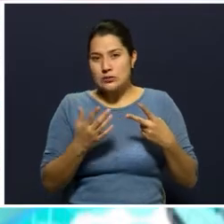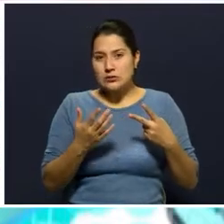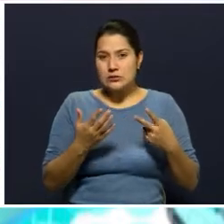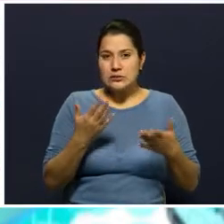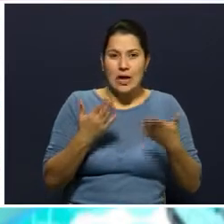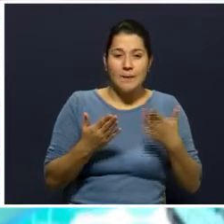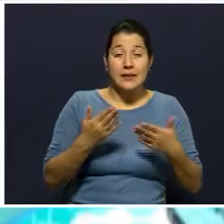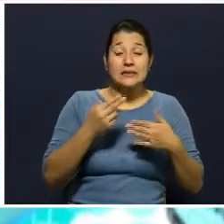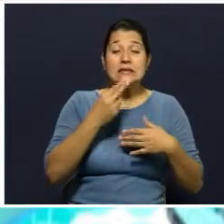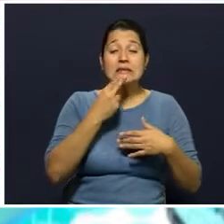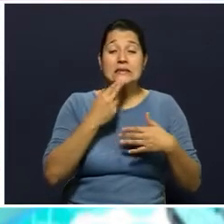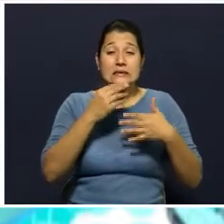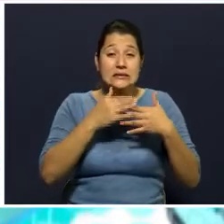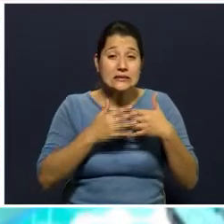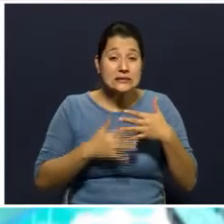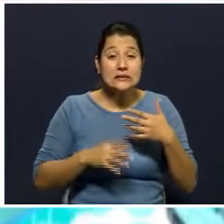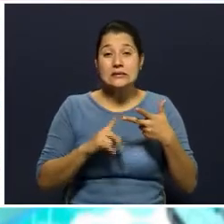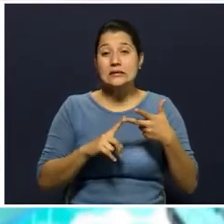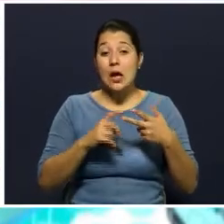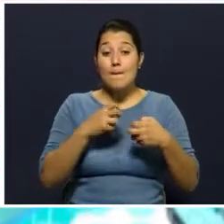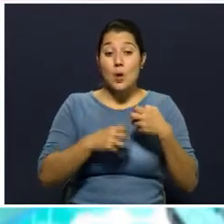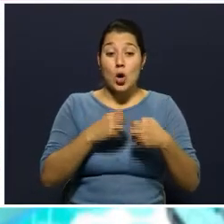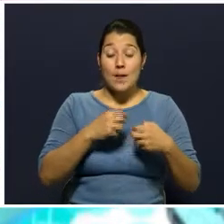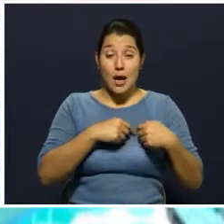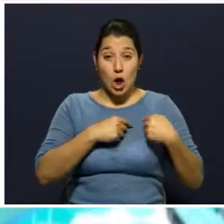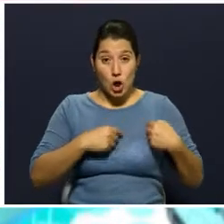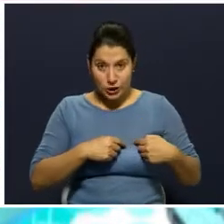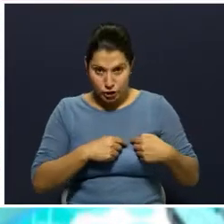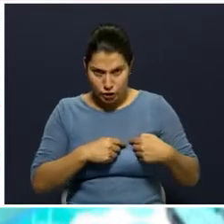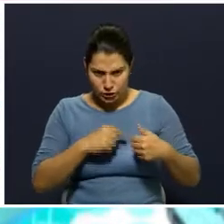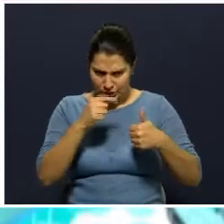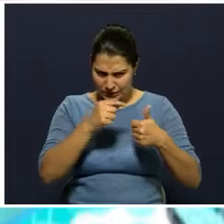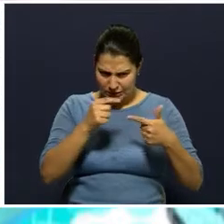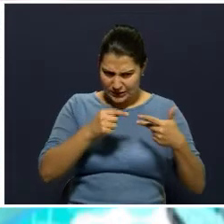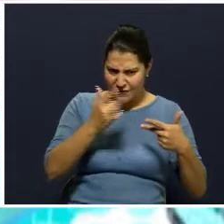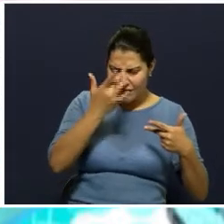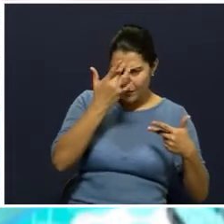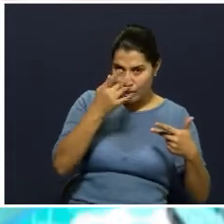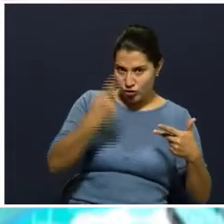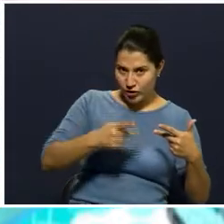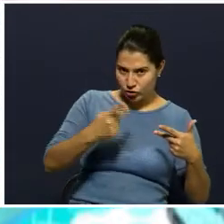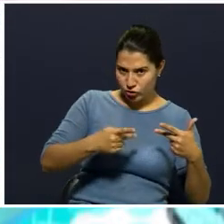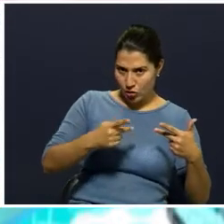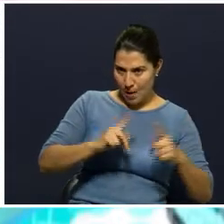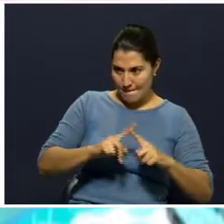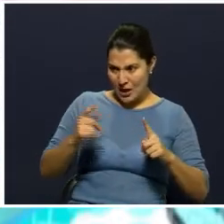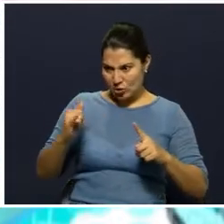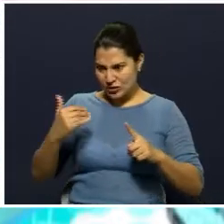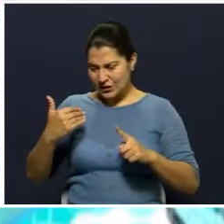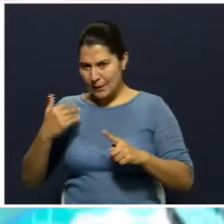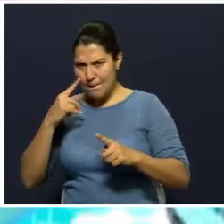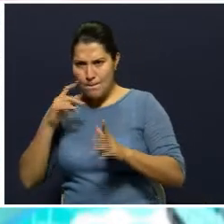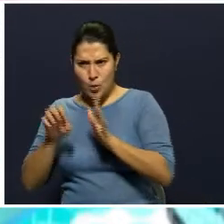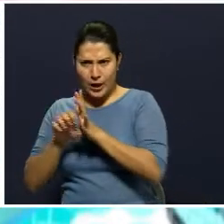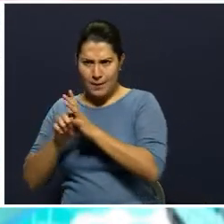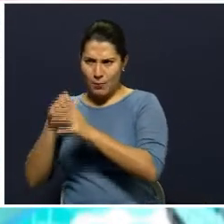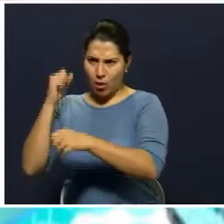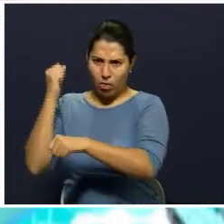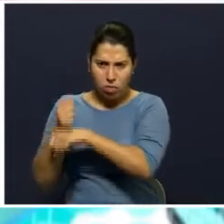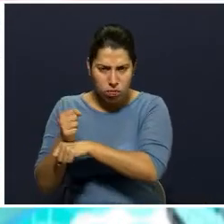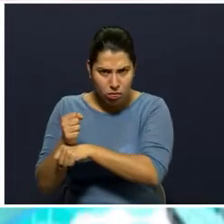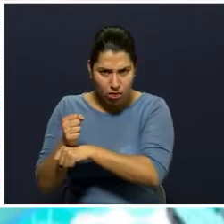intolerante al azúcar, con problemas cardíacos. A pesar de eso, lo van a mantener en el régimen